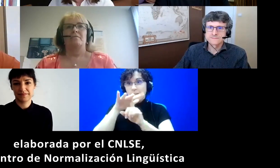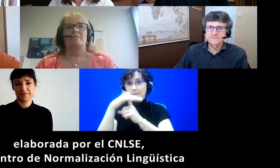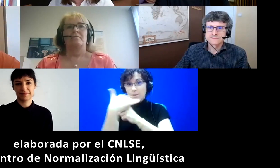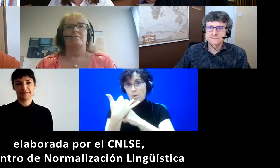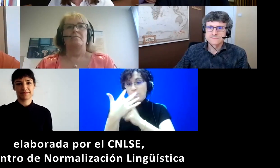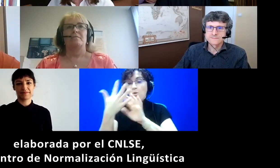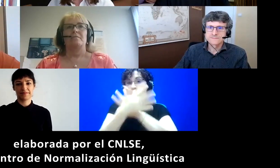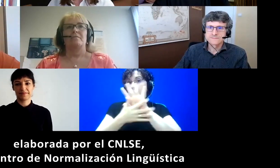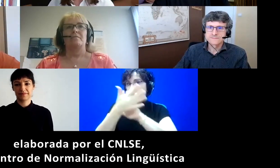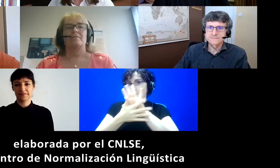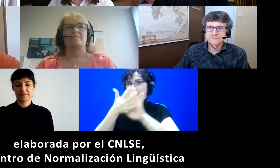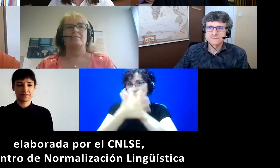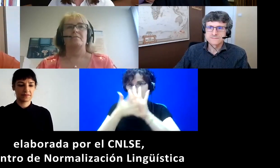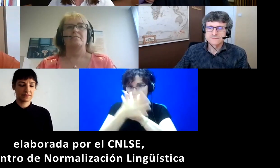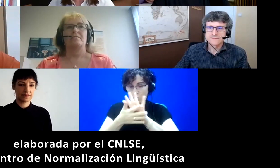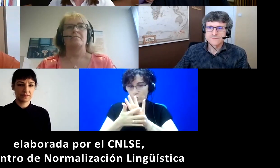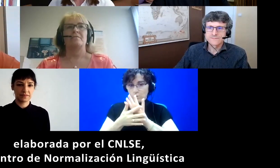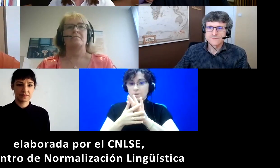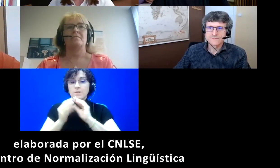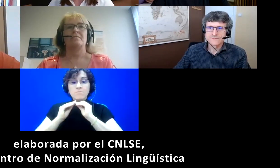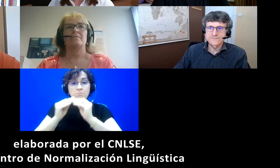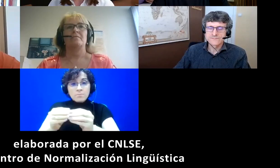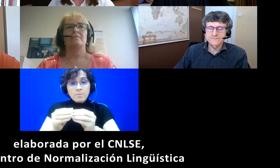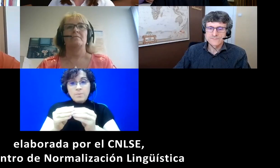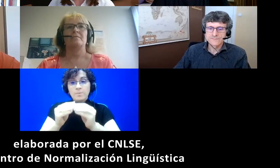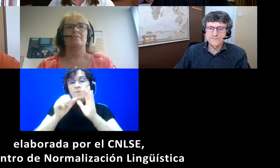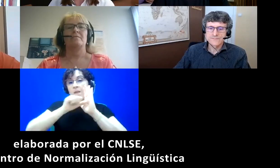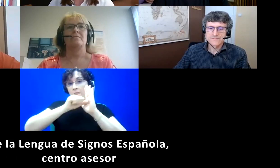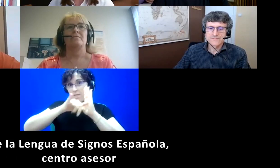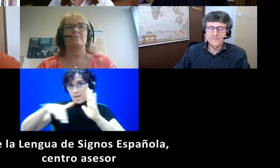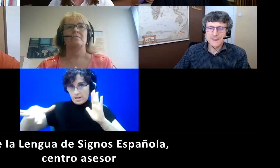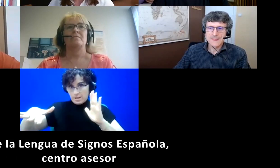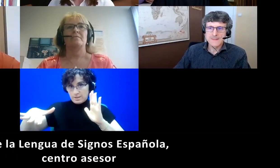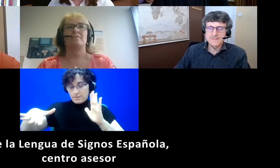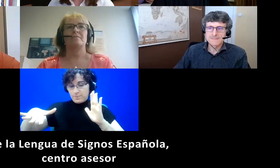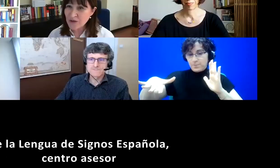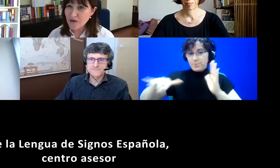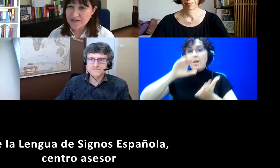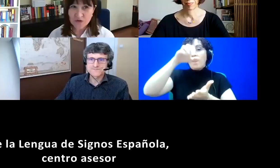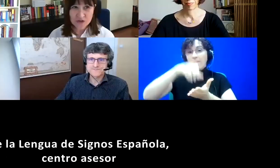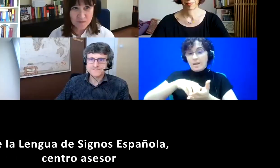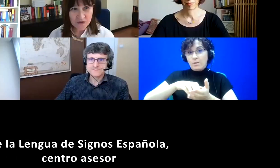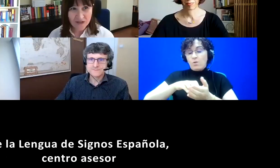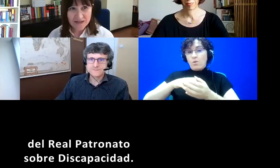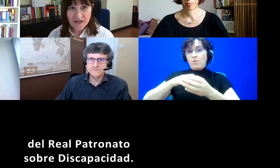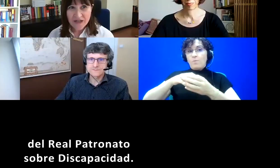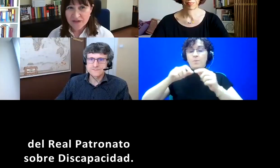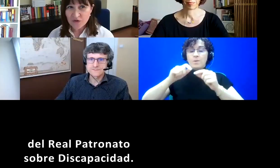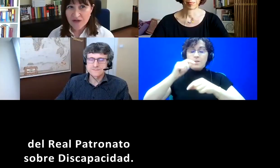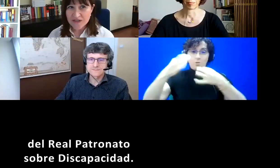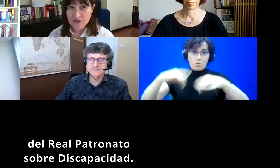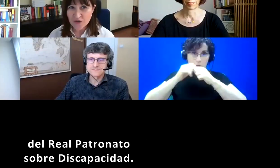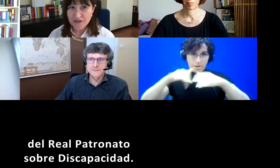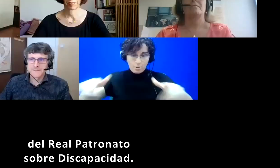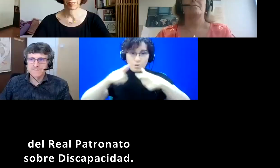signos española elaborada por el CENELSE, el Centro de Normalización Lingüística de la Lengua de Signos Española,